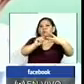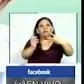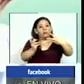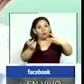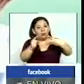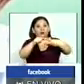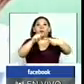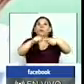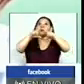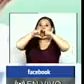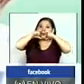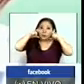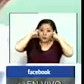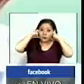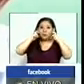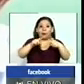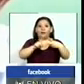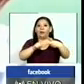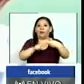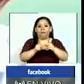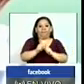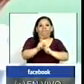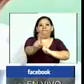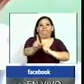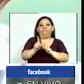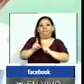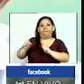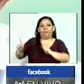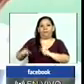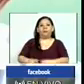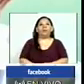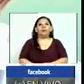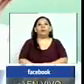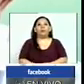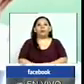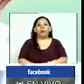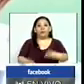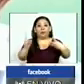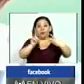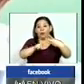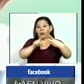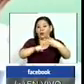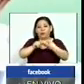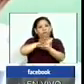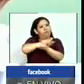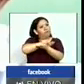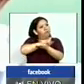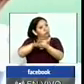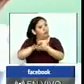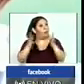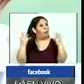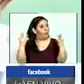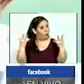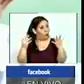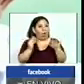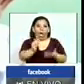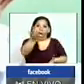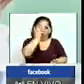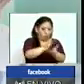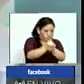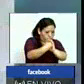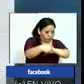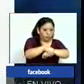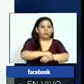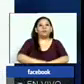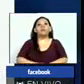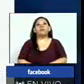la mascarilla, el distanciamiento y el aseo de manos con agua y jabón.